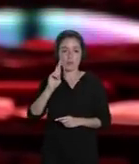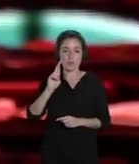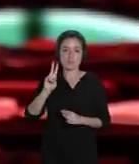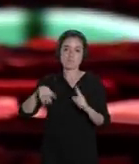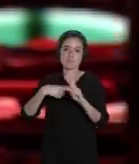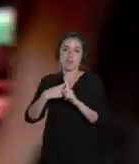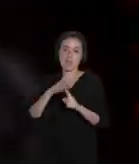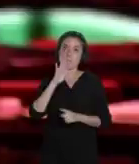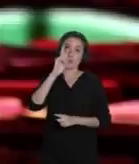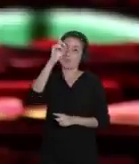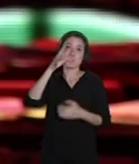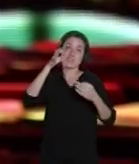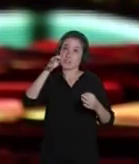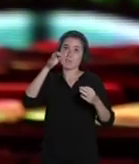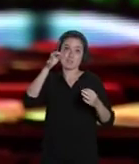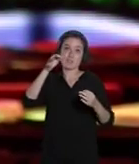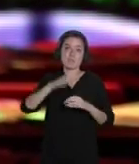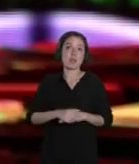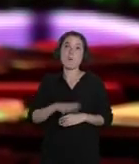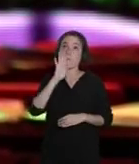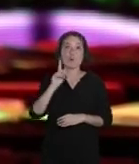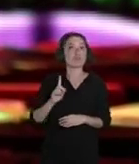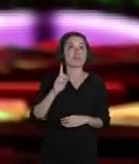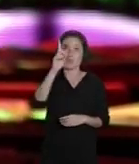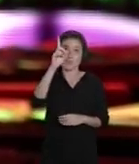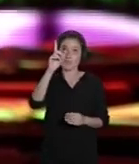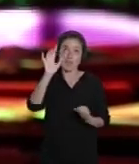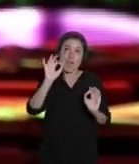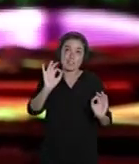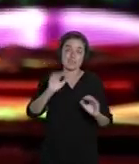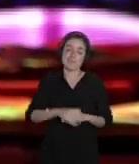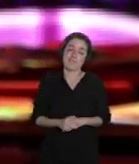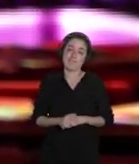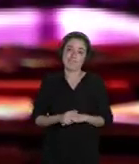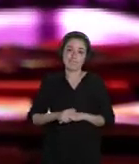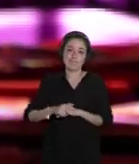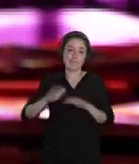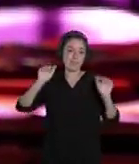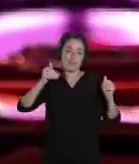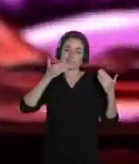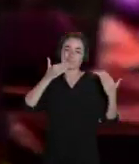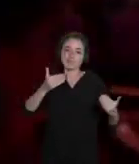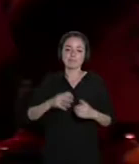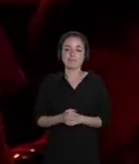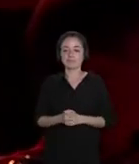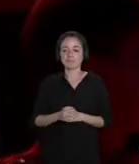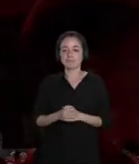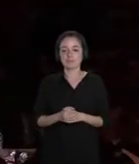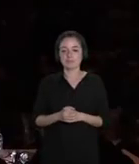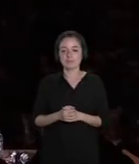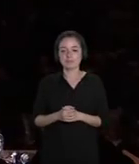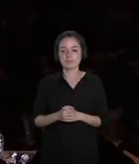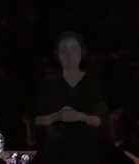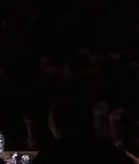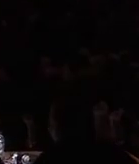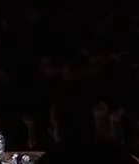va, siempre, eternamente, por ti va. Vamos con nuestra despedida. Muchísimas gracias. Un